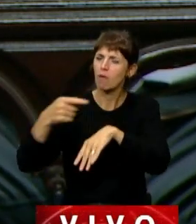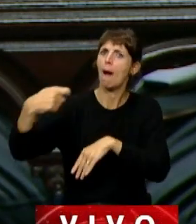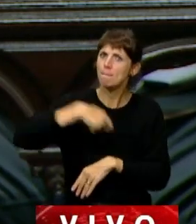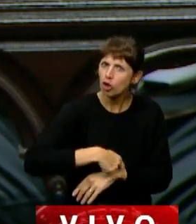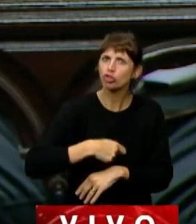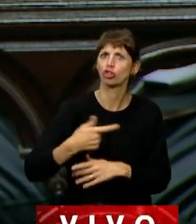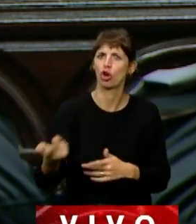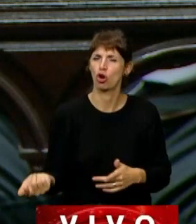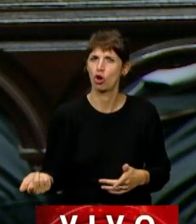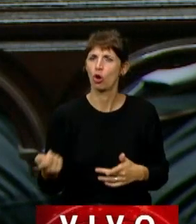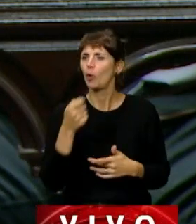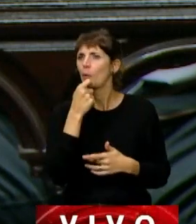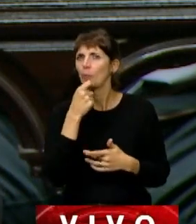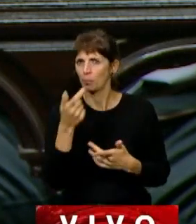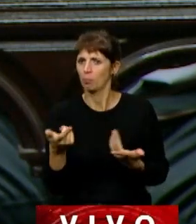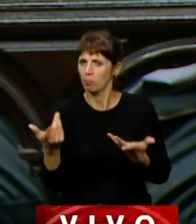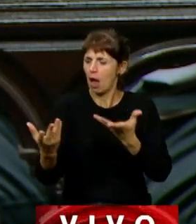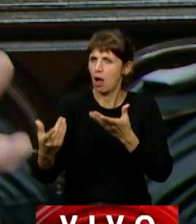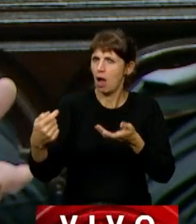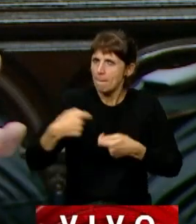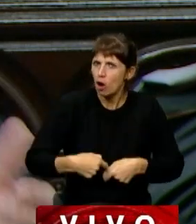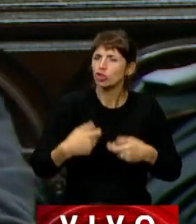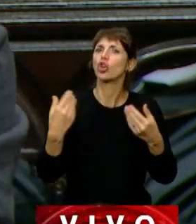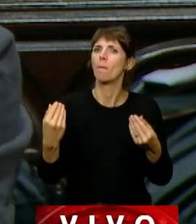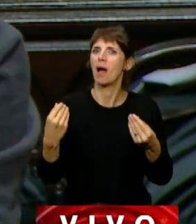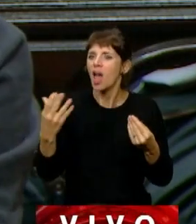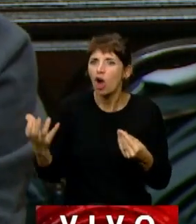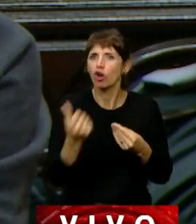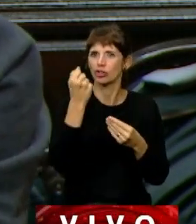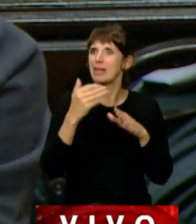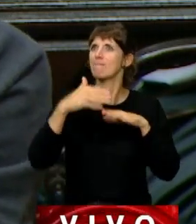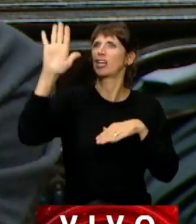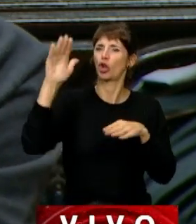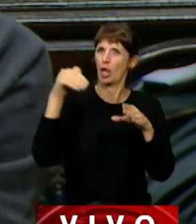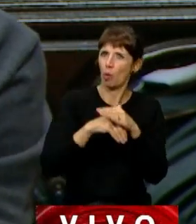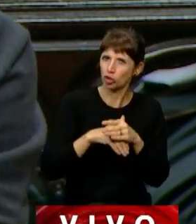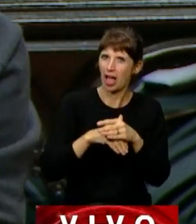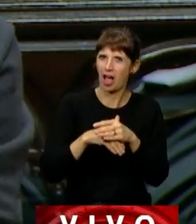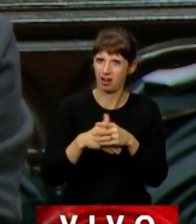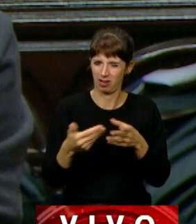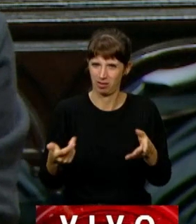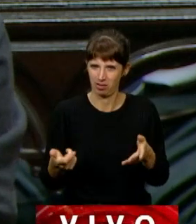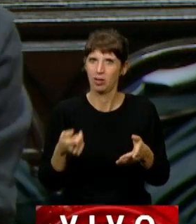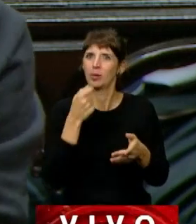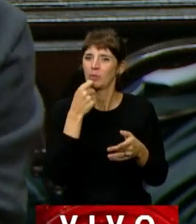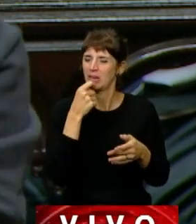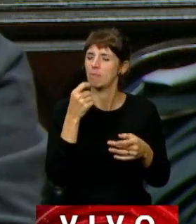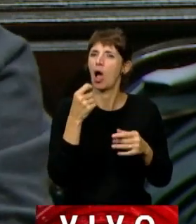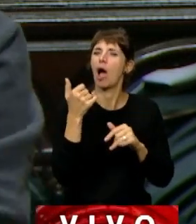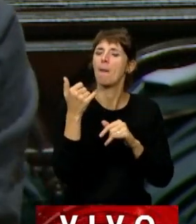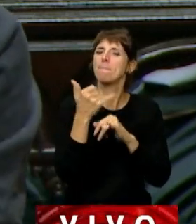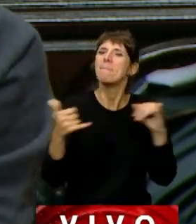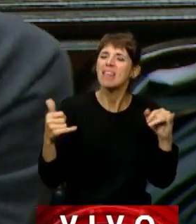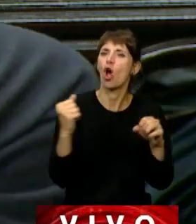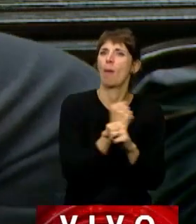para construir una mayoría mínima, básicamente centrada en los bloques provinciales, cuando nosotros extendimos y le dimos media sanción a